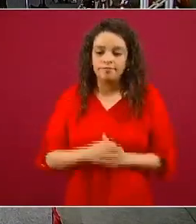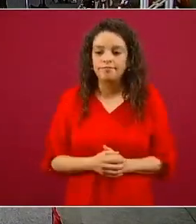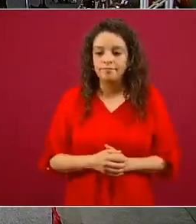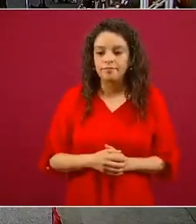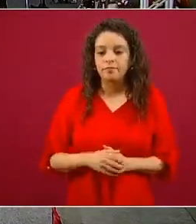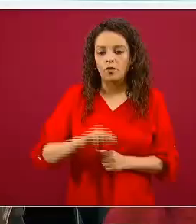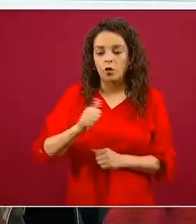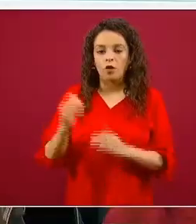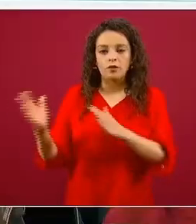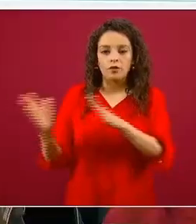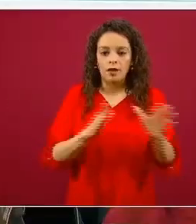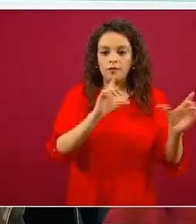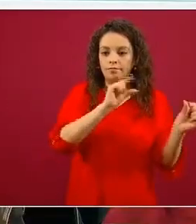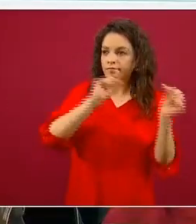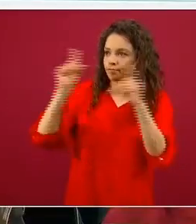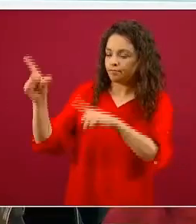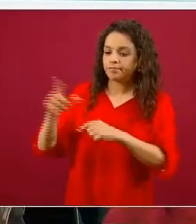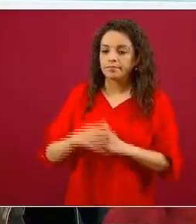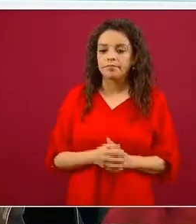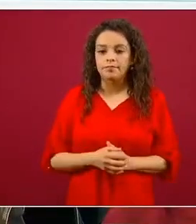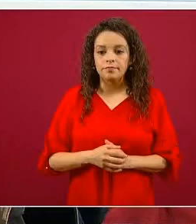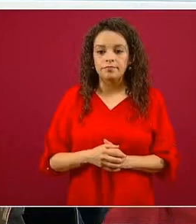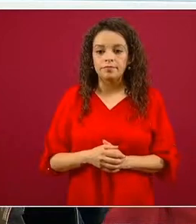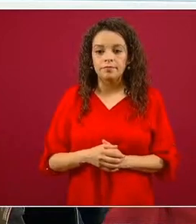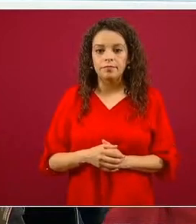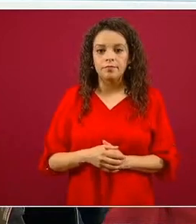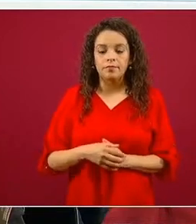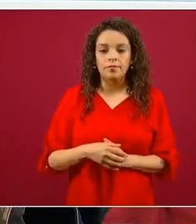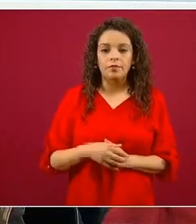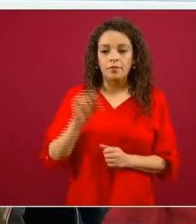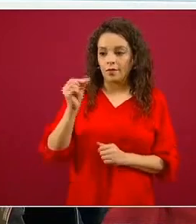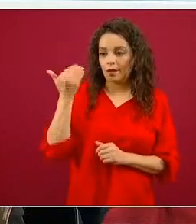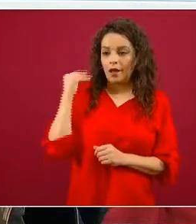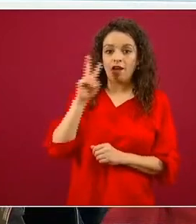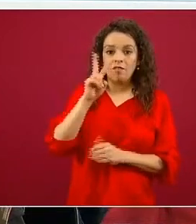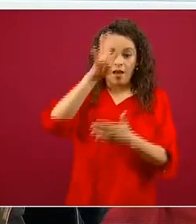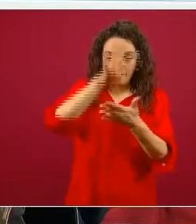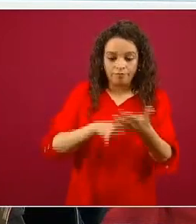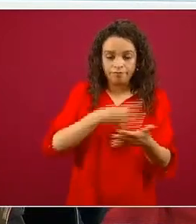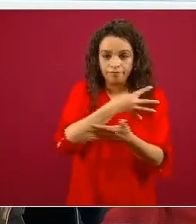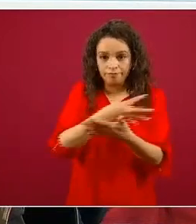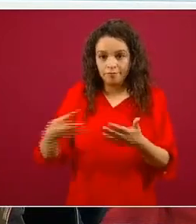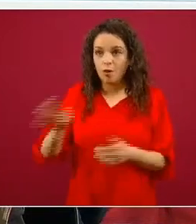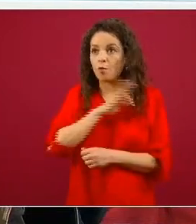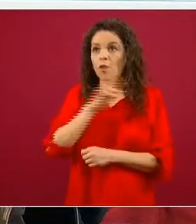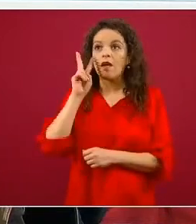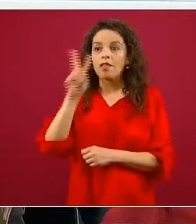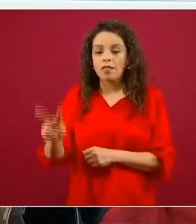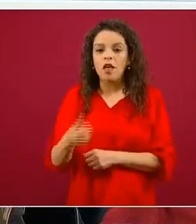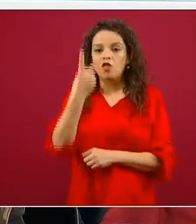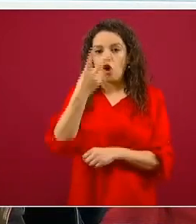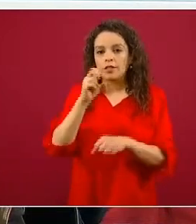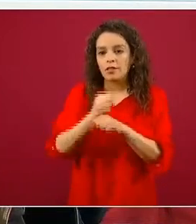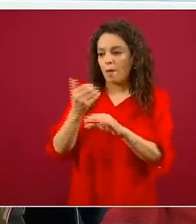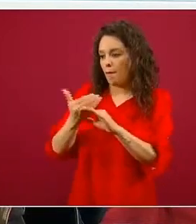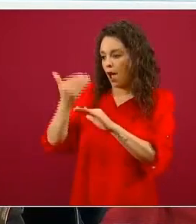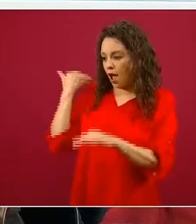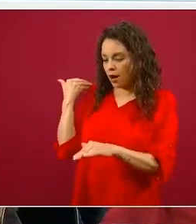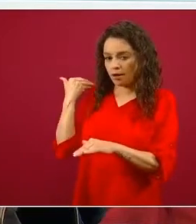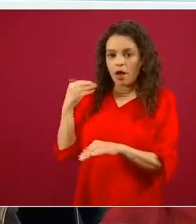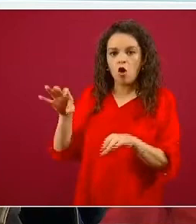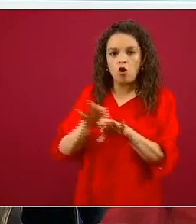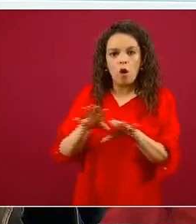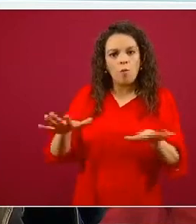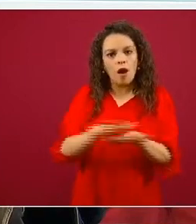de barras que se veía cómo cambiaba de 2 semanas atrás a una semana